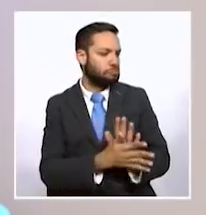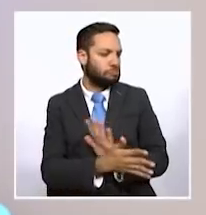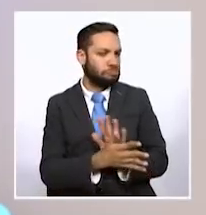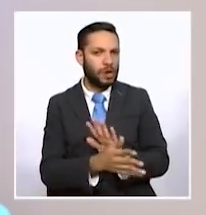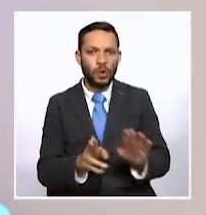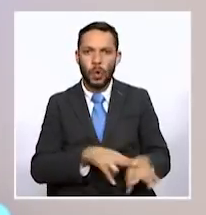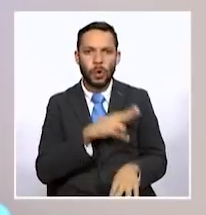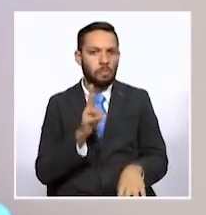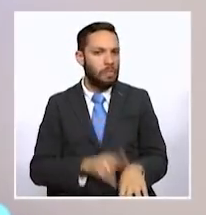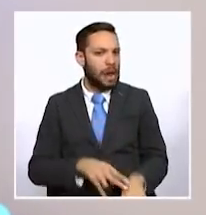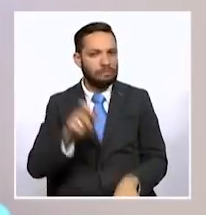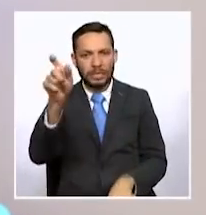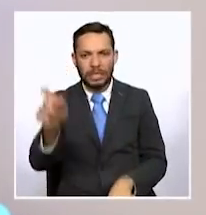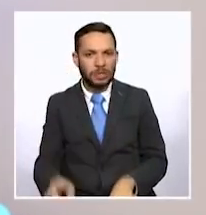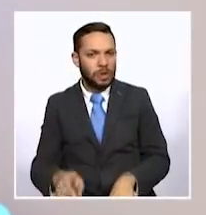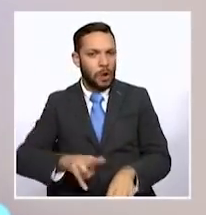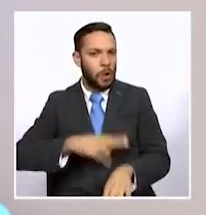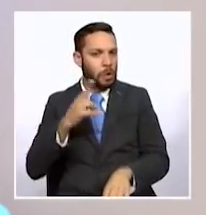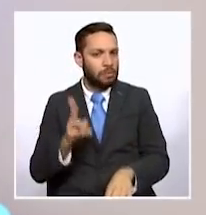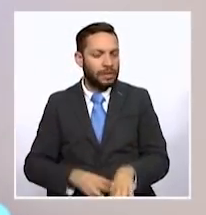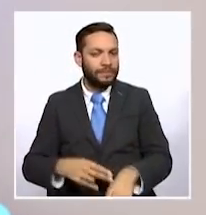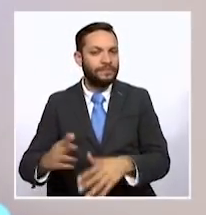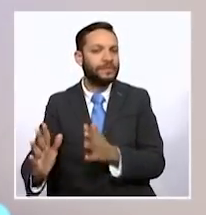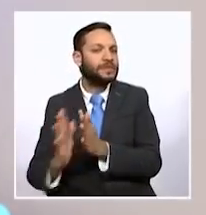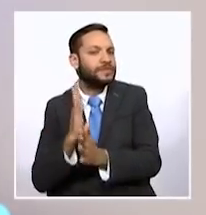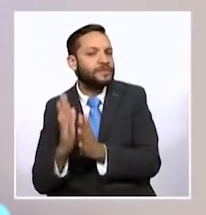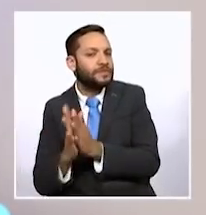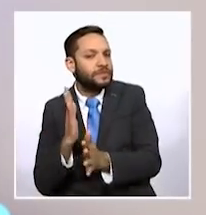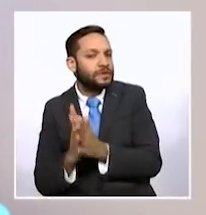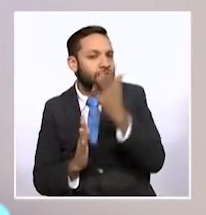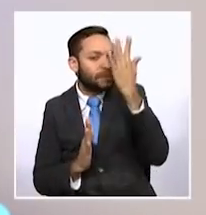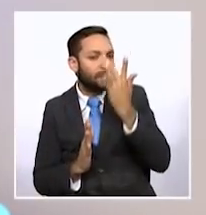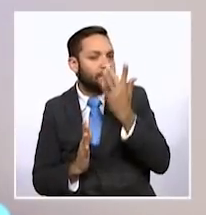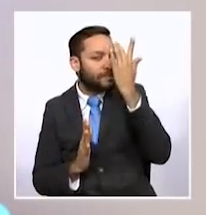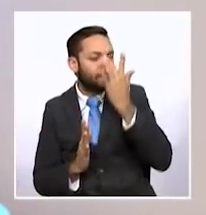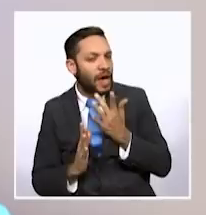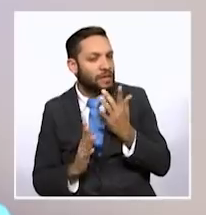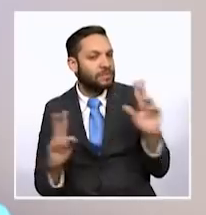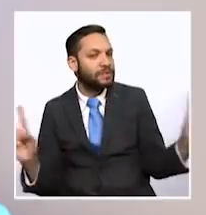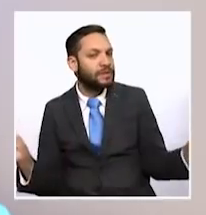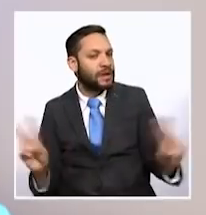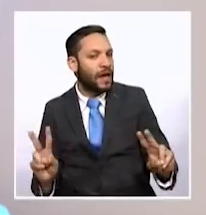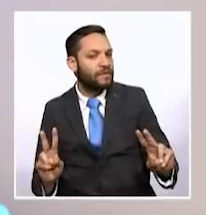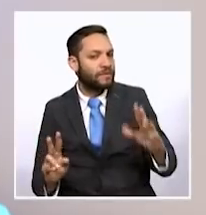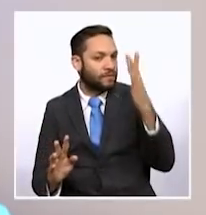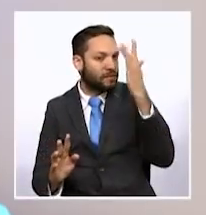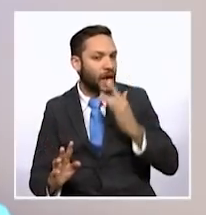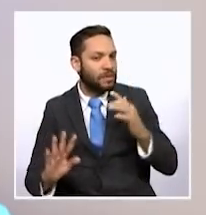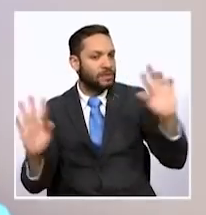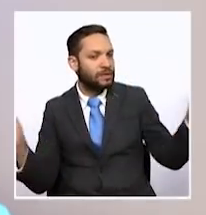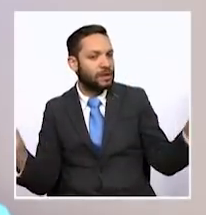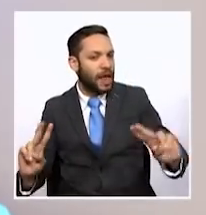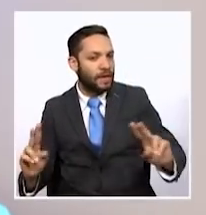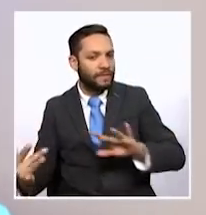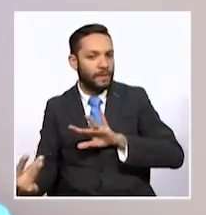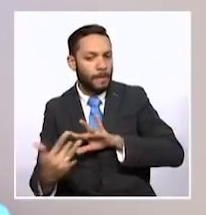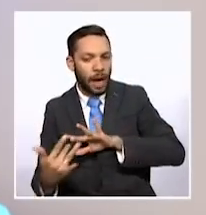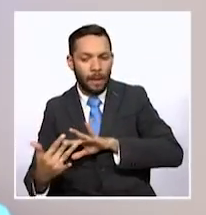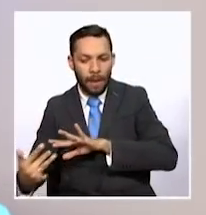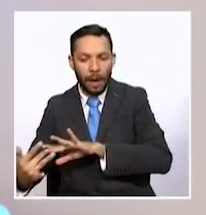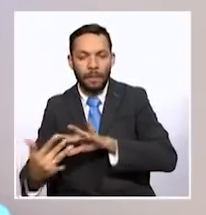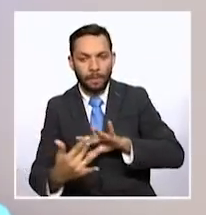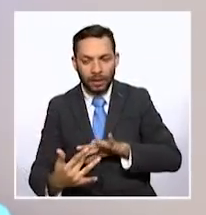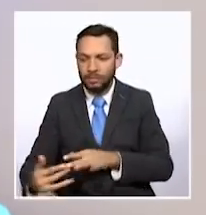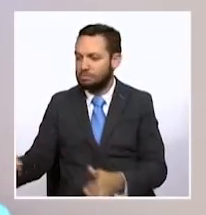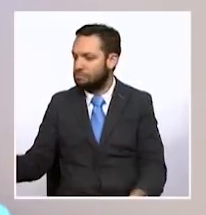la consulta. Es lo que ustedes nos están contando acá, que es la consulta más corriente y que ustedes